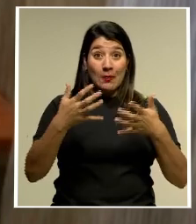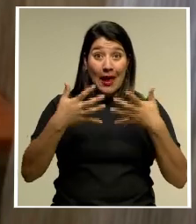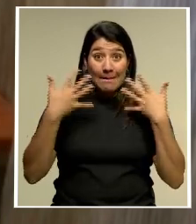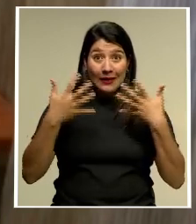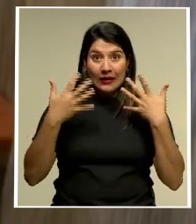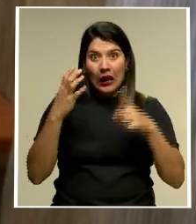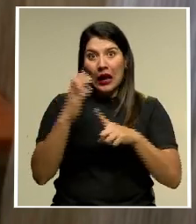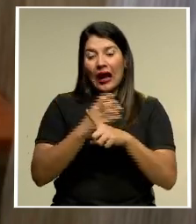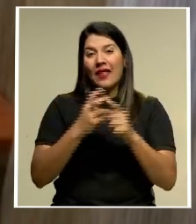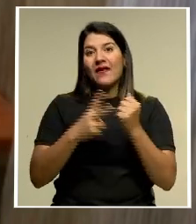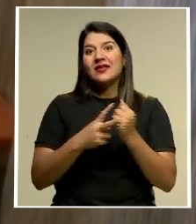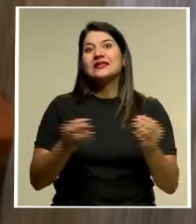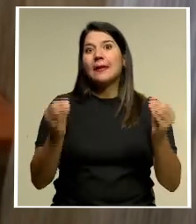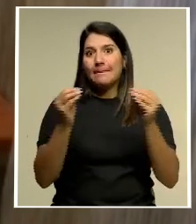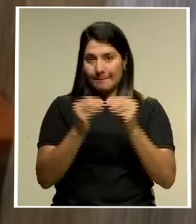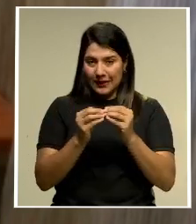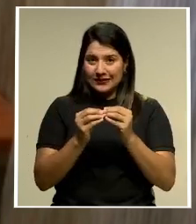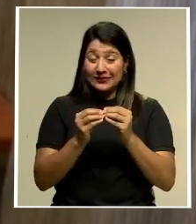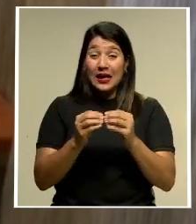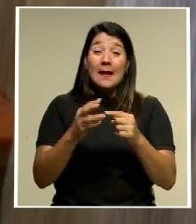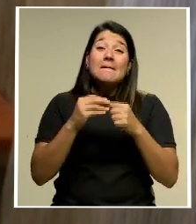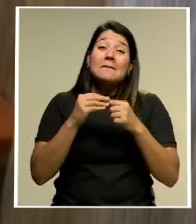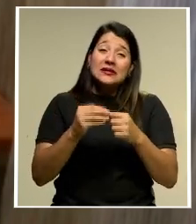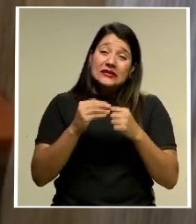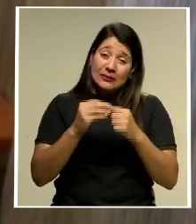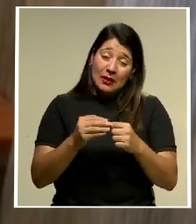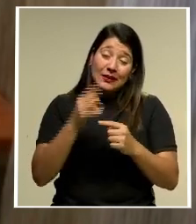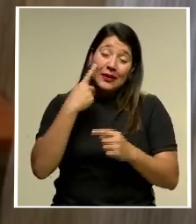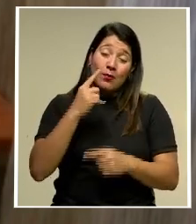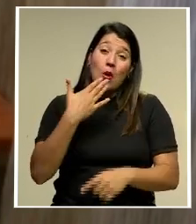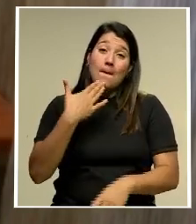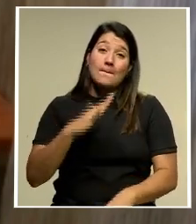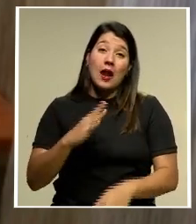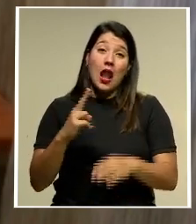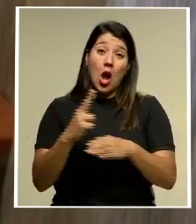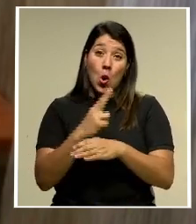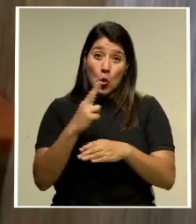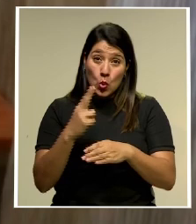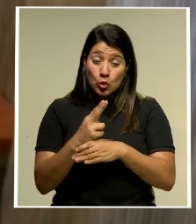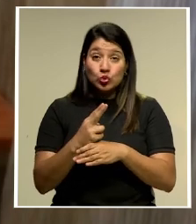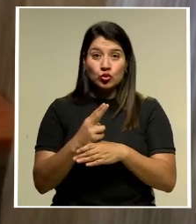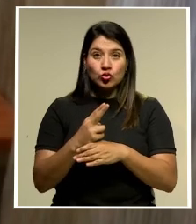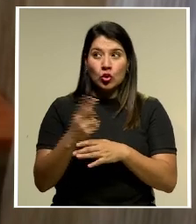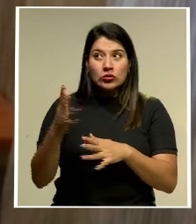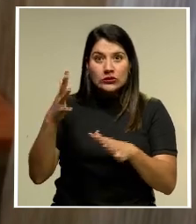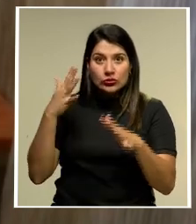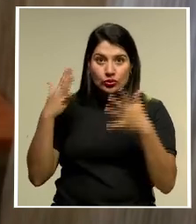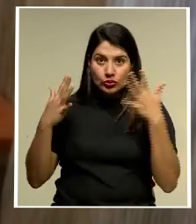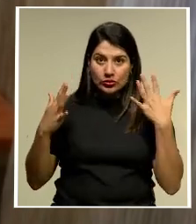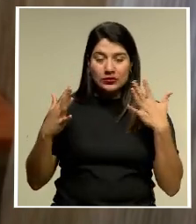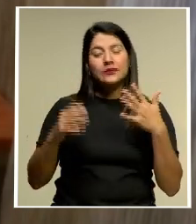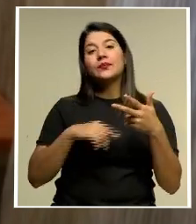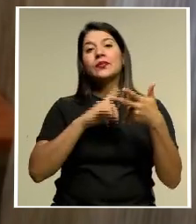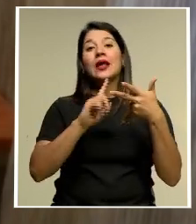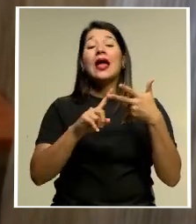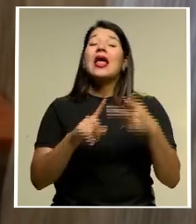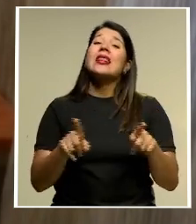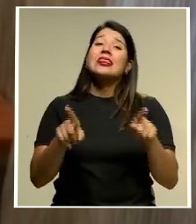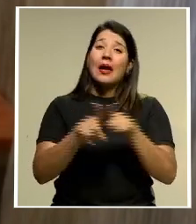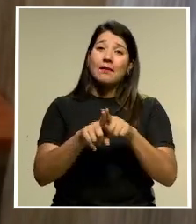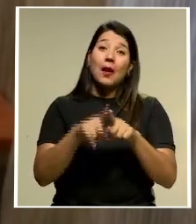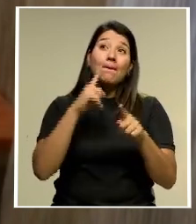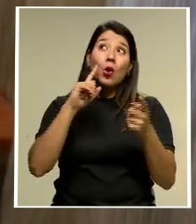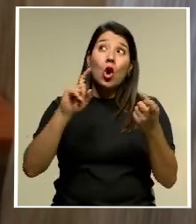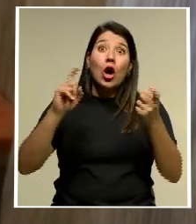mayores, en parte inducidos por nuestro mal uso del patrimonio natural y en parte también por los efectos del